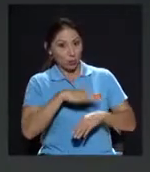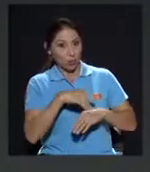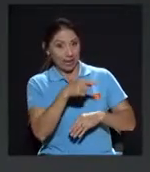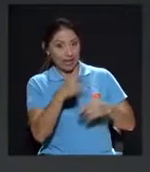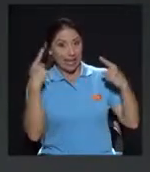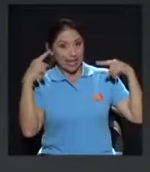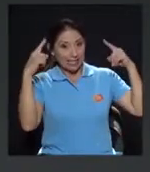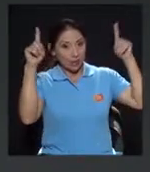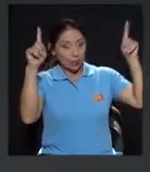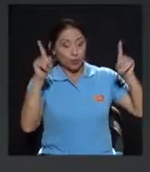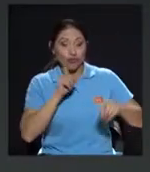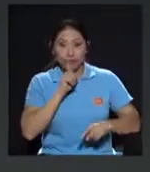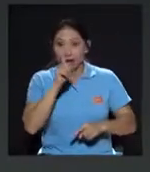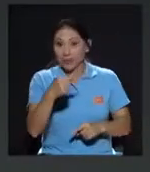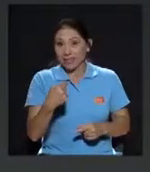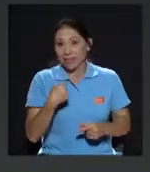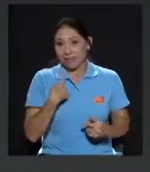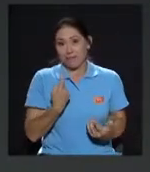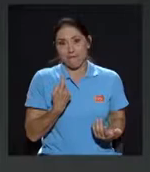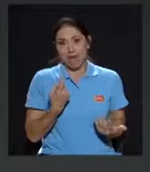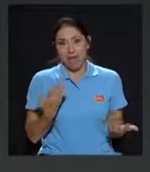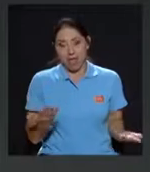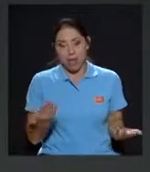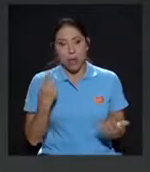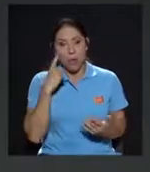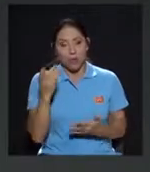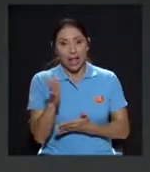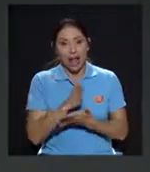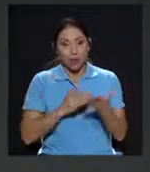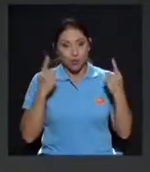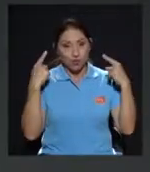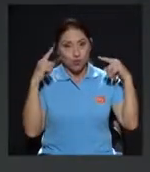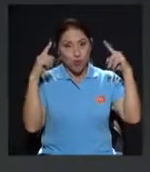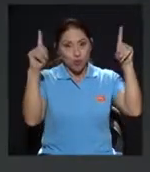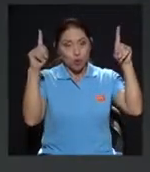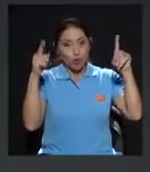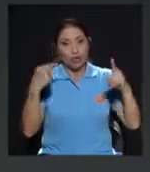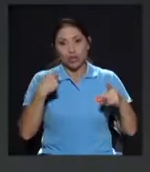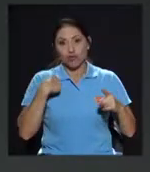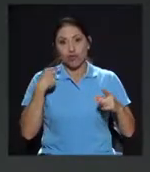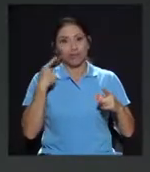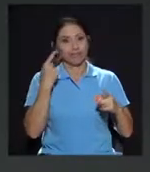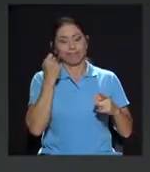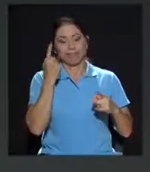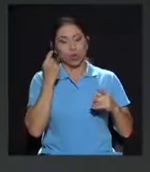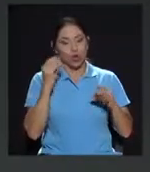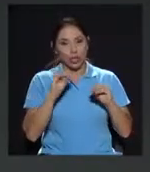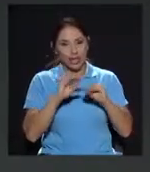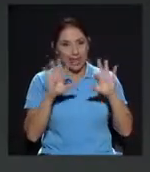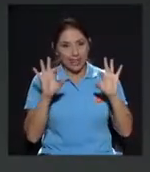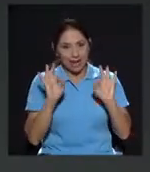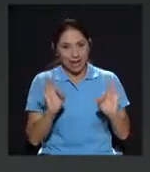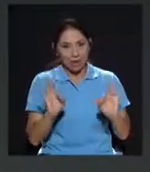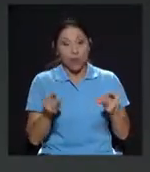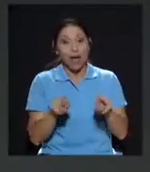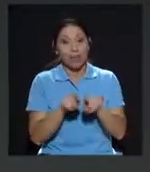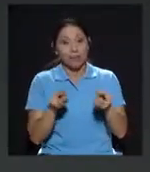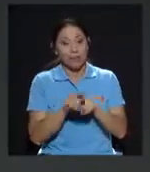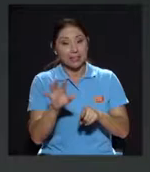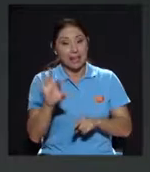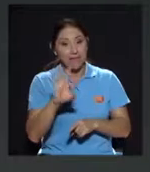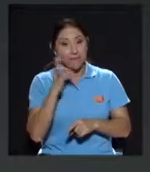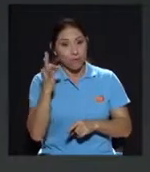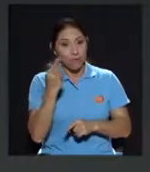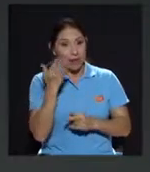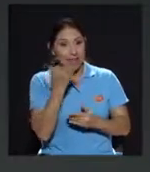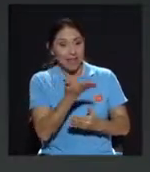me quedé corto de algunos de esos logros que yo no tenía claro y además la la forma en que los integra